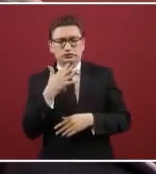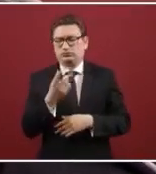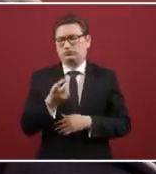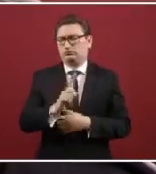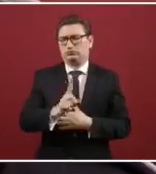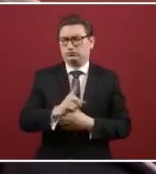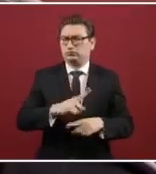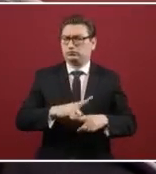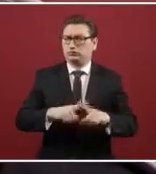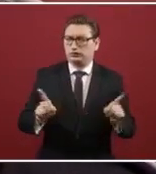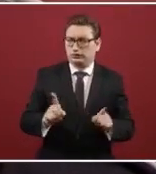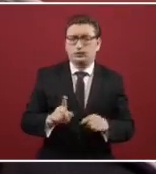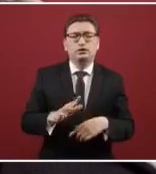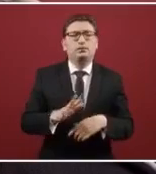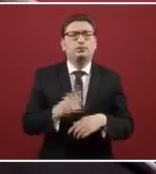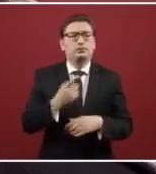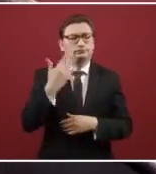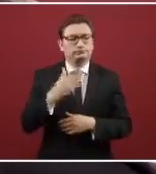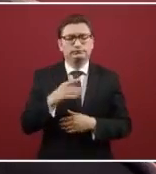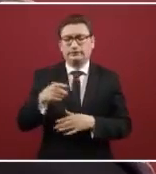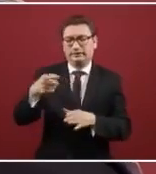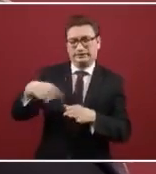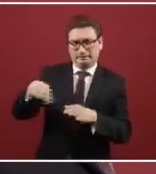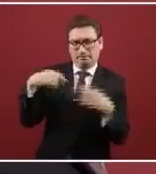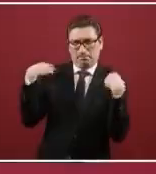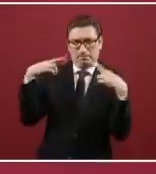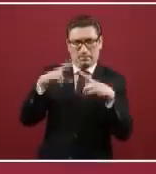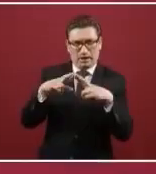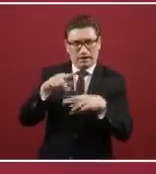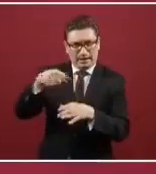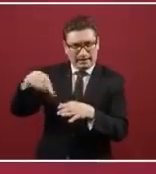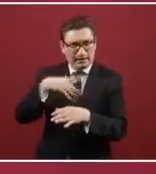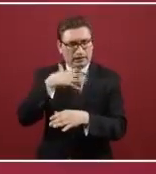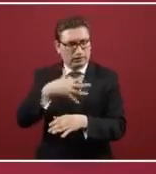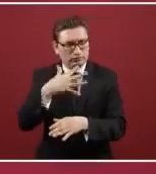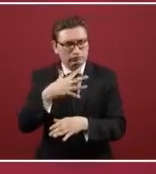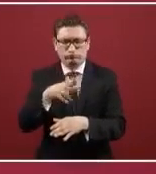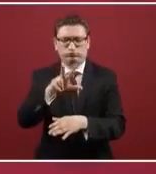Los maestros no son corruptos.